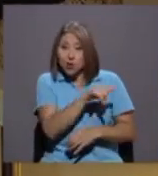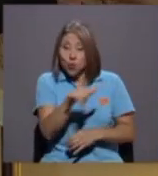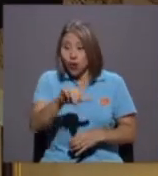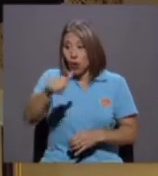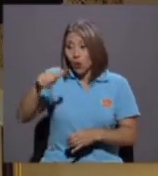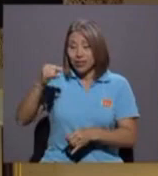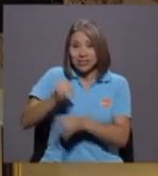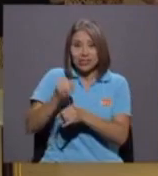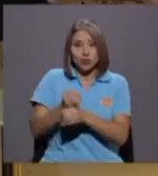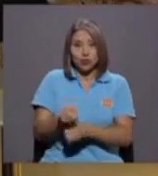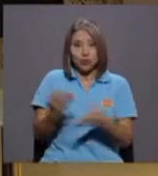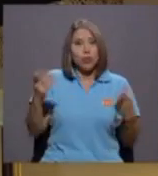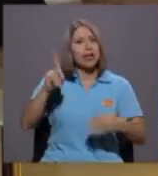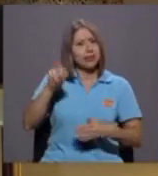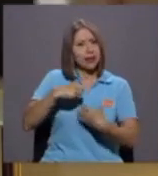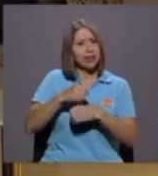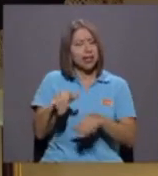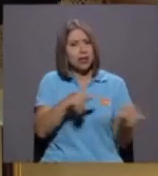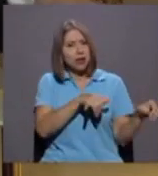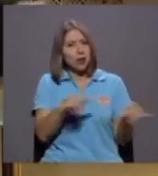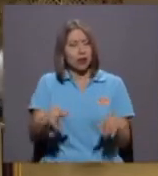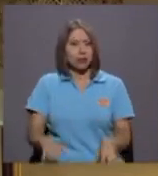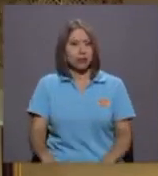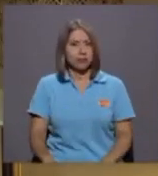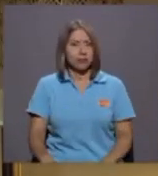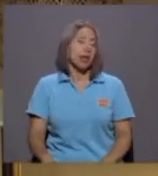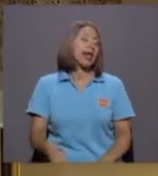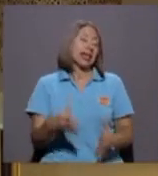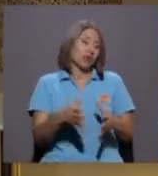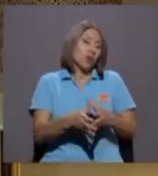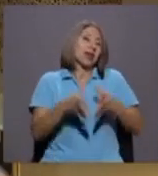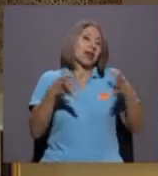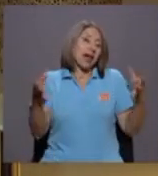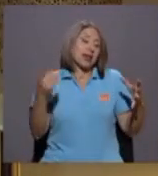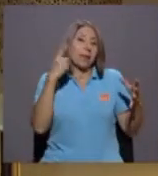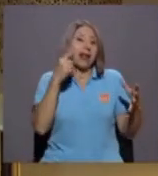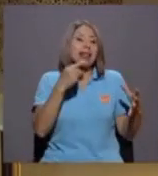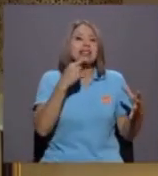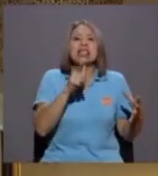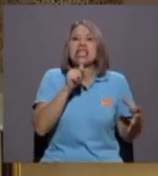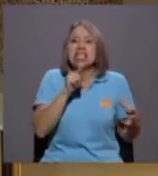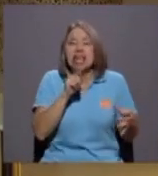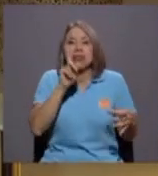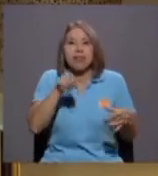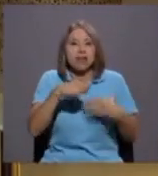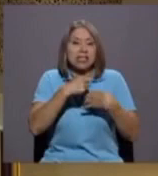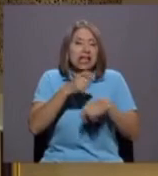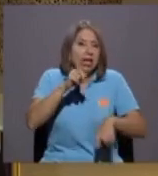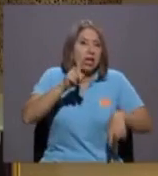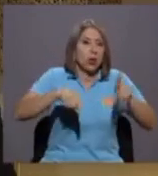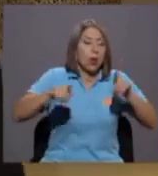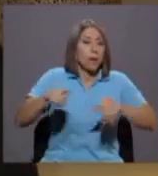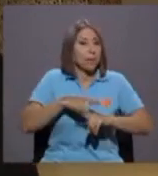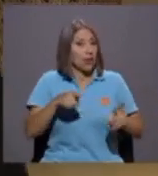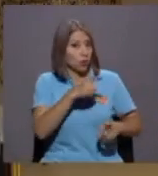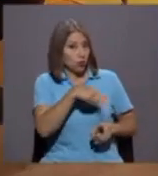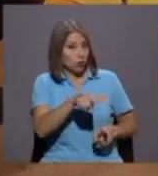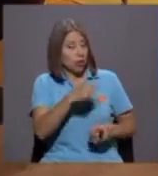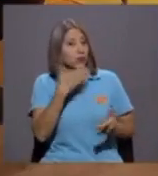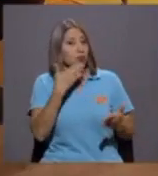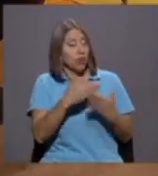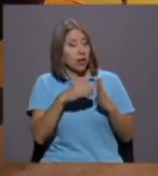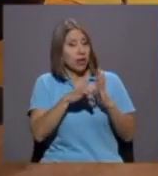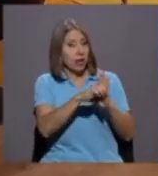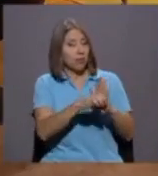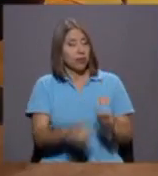Es muy grande como para decir este más y este menos, pero ustedes están predicando con el ejemplo. Claro, hay